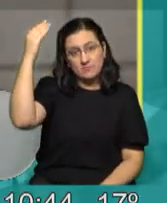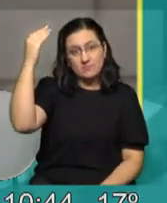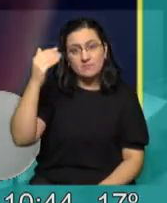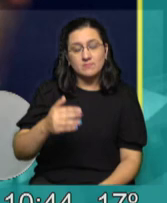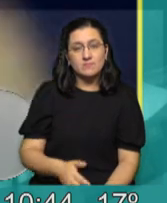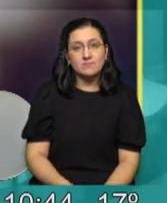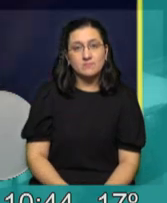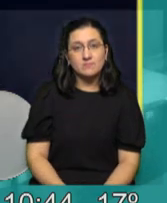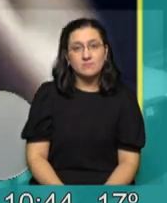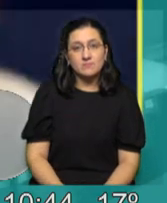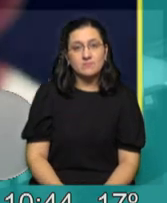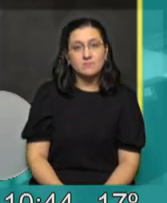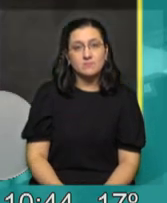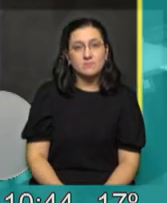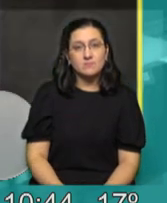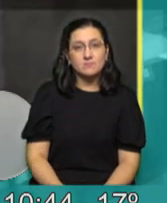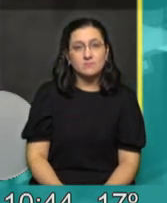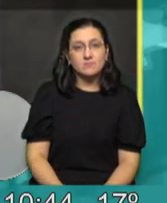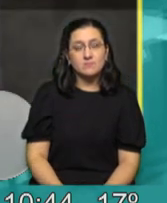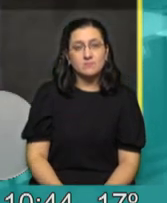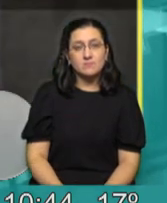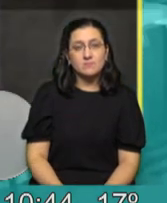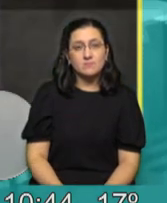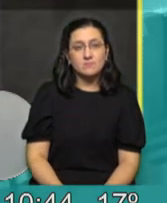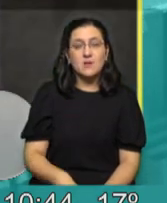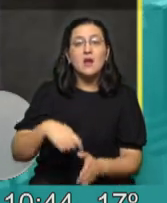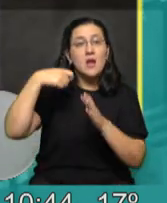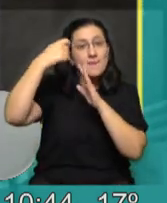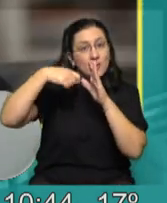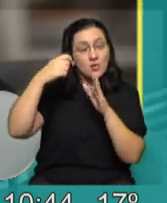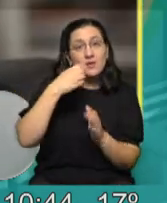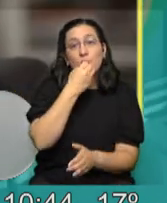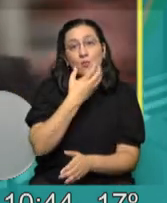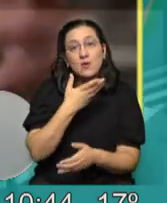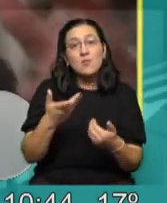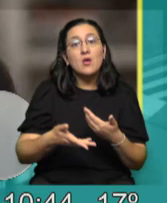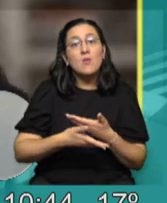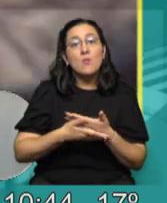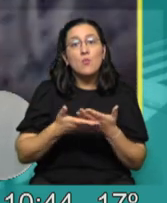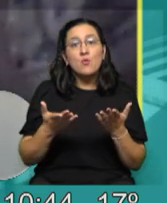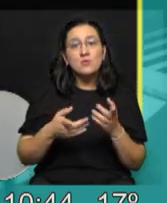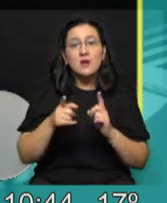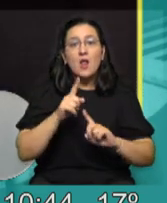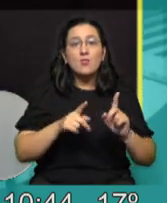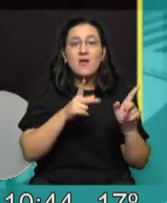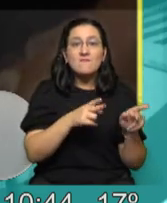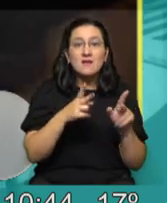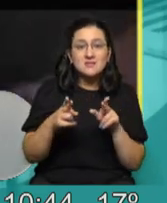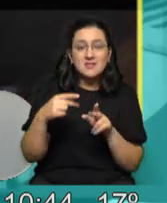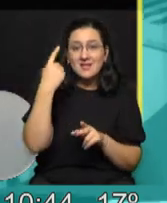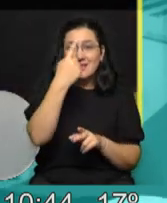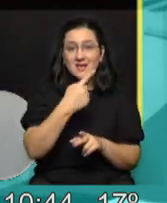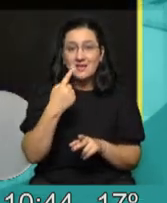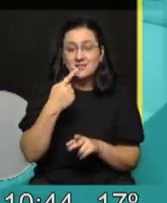un tipo grande. Ay, no me lo imagino la cara ahora. La película está muy buena porque muestra algunas facetas, algunas caras de